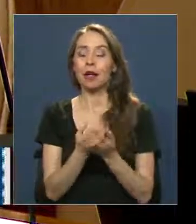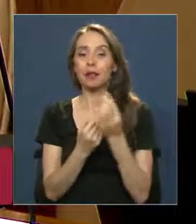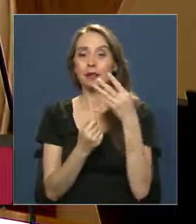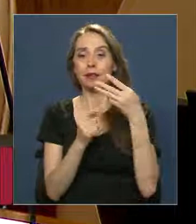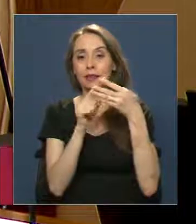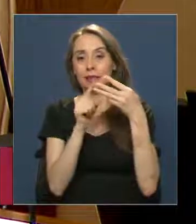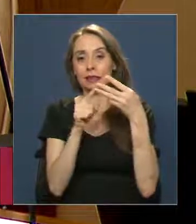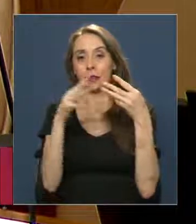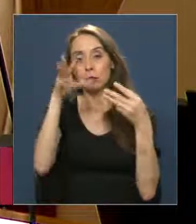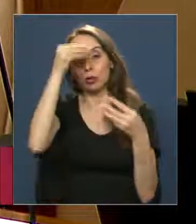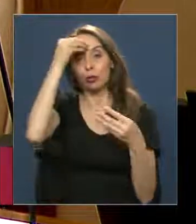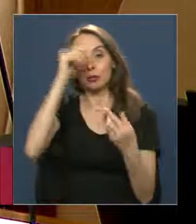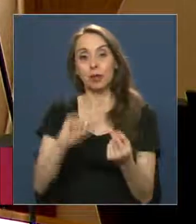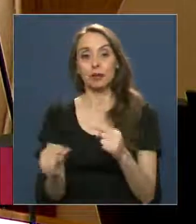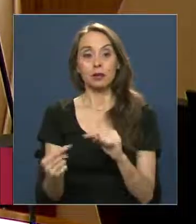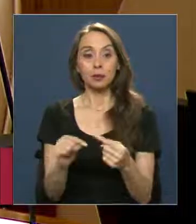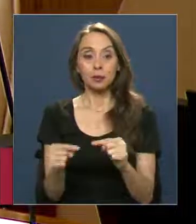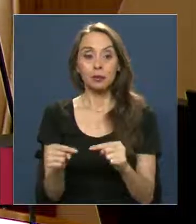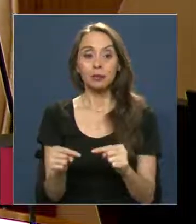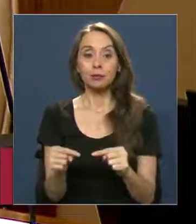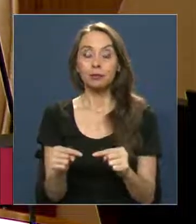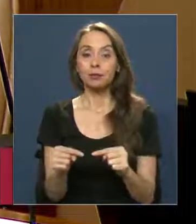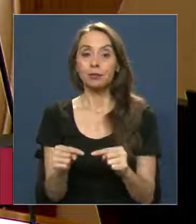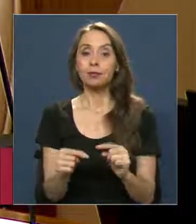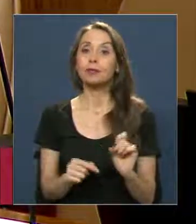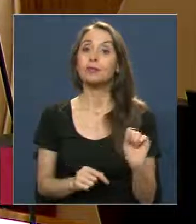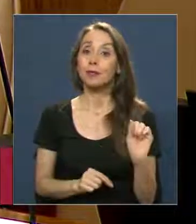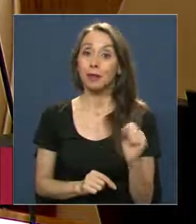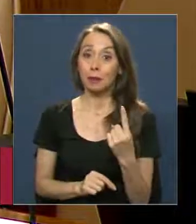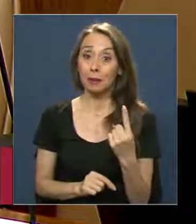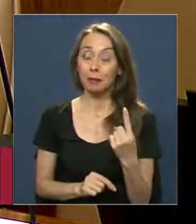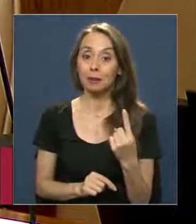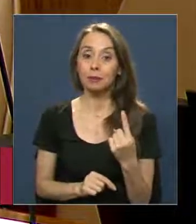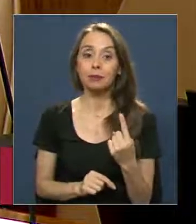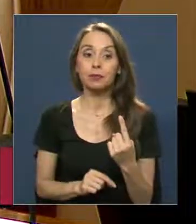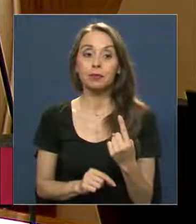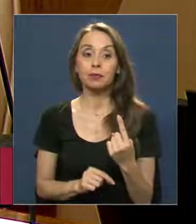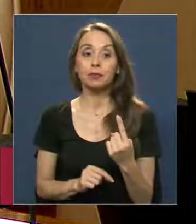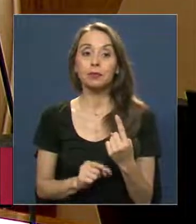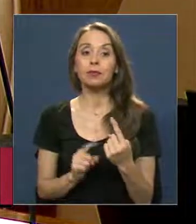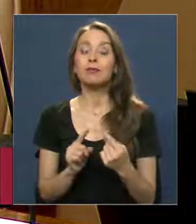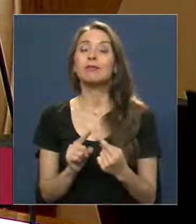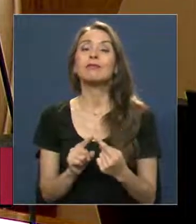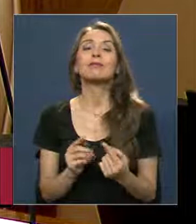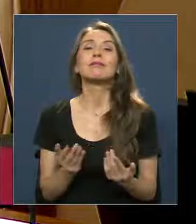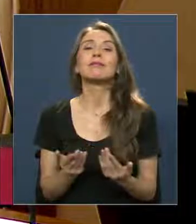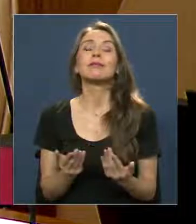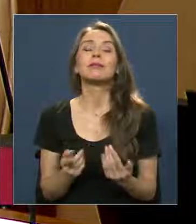discusión. El primero tiene que ver con que